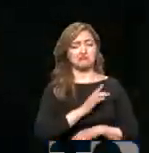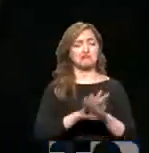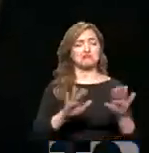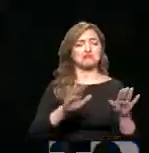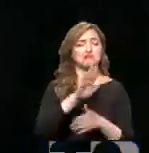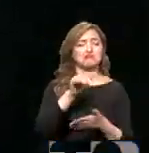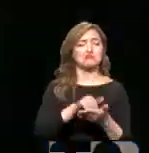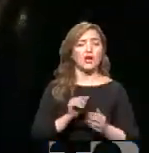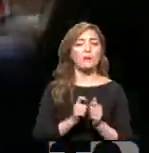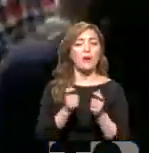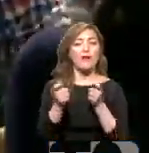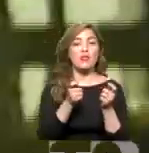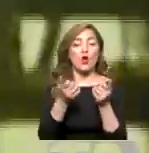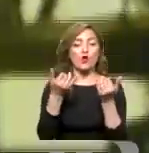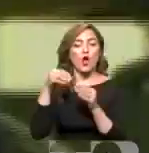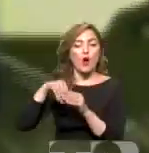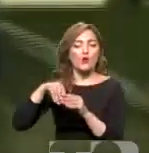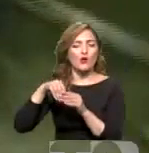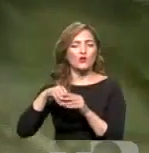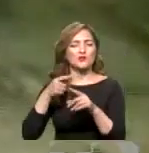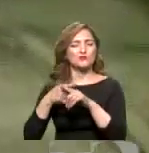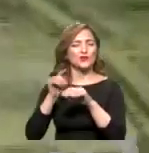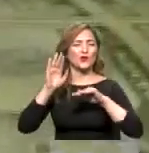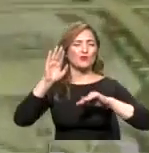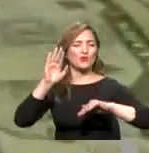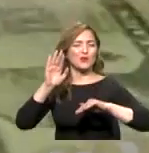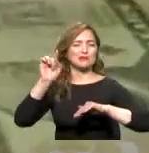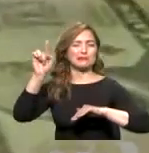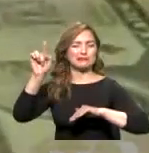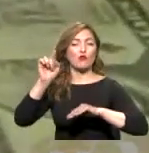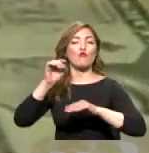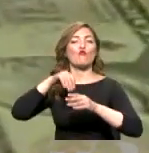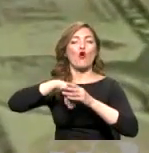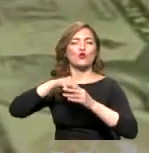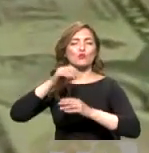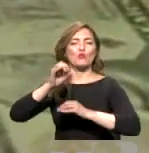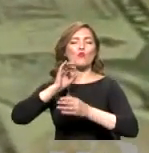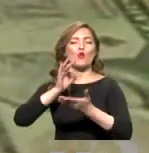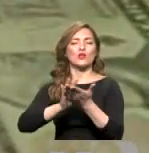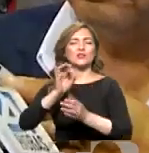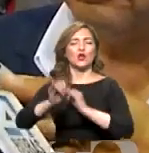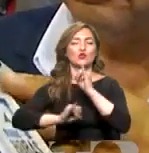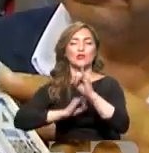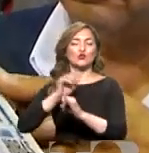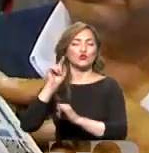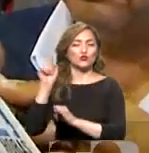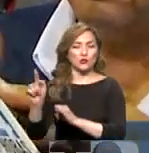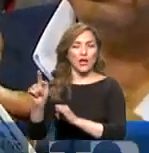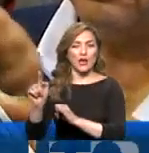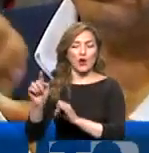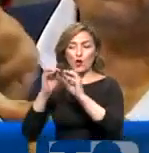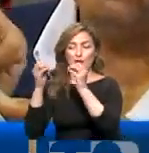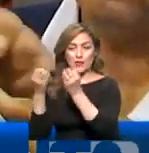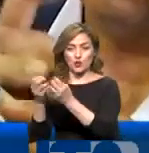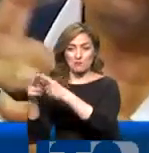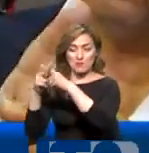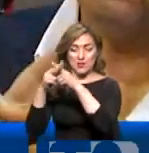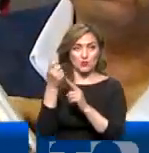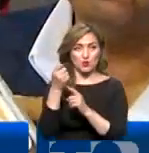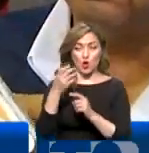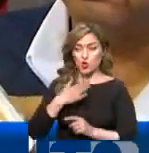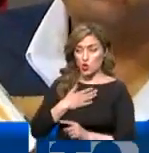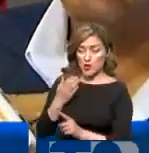al manejo actual de los subsidios y a otros compromisos adquiridos con el Fondo Monetario Internacional. Que yo no critico al fondo, y quiero